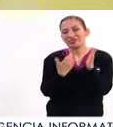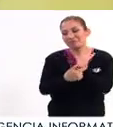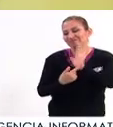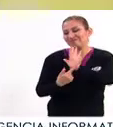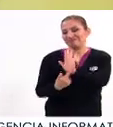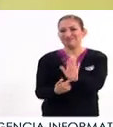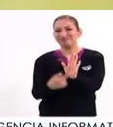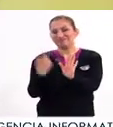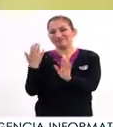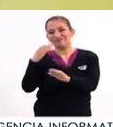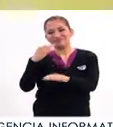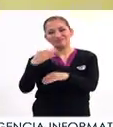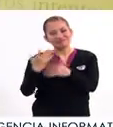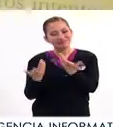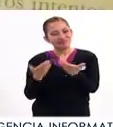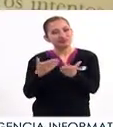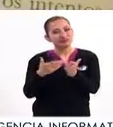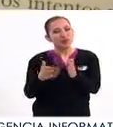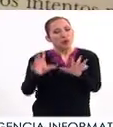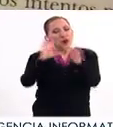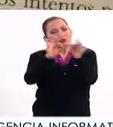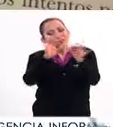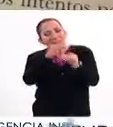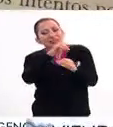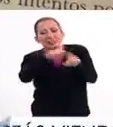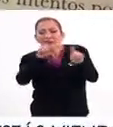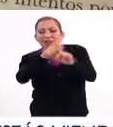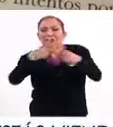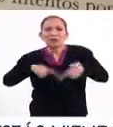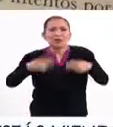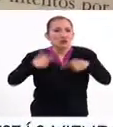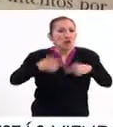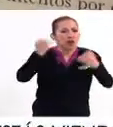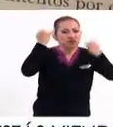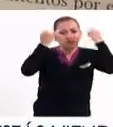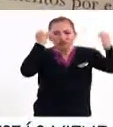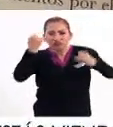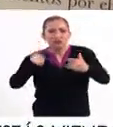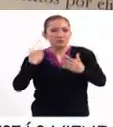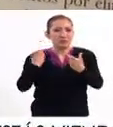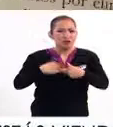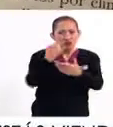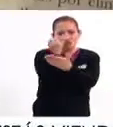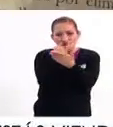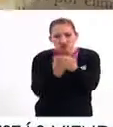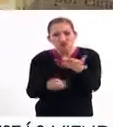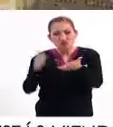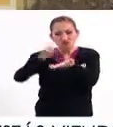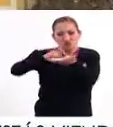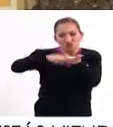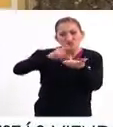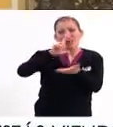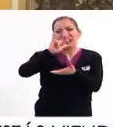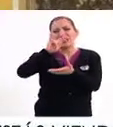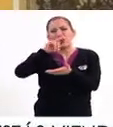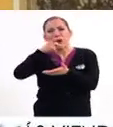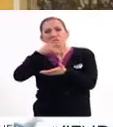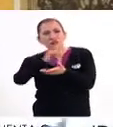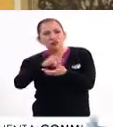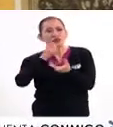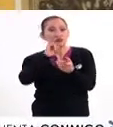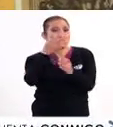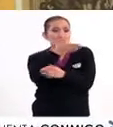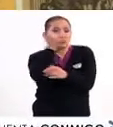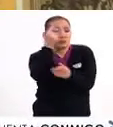pendiente, que todavía falta contar, de muchos artistas, muchos ilustradores, grabadores, litógrafos, que no se